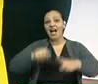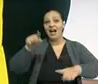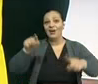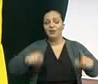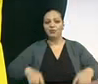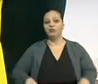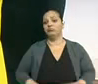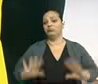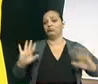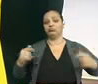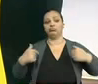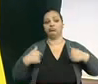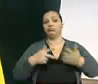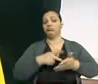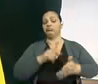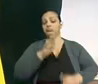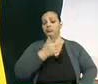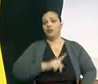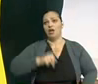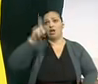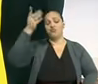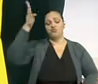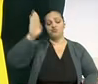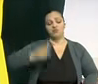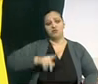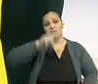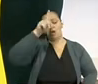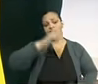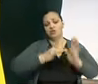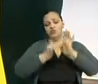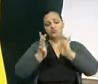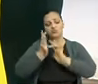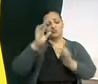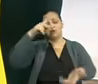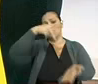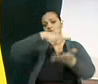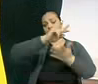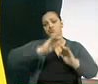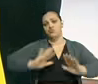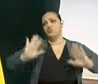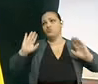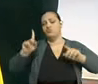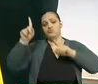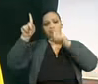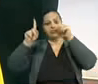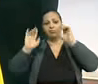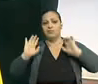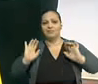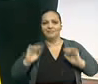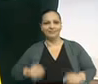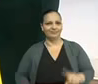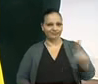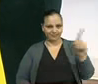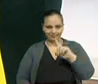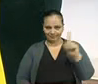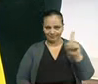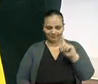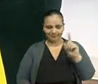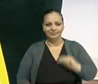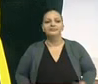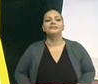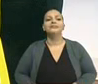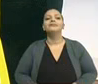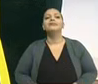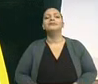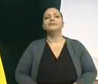interpretación. Buenos días, amables televidentes. Gracias, Dios, por regalarnos un día más de vida. Aquí estamos con toda la disposición de informarlos acerca de